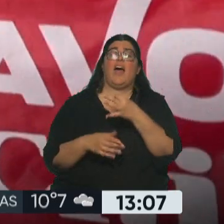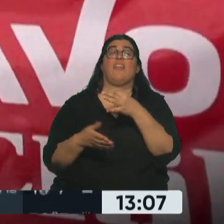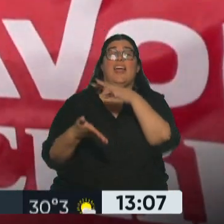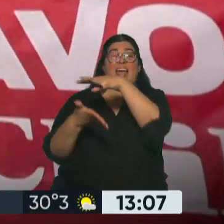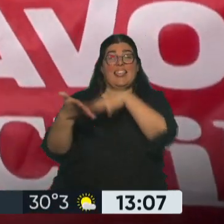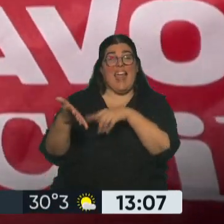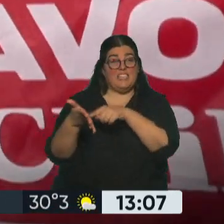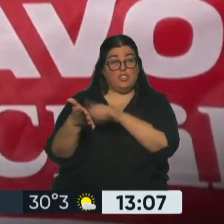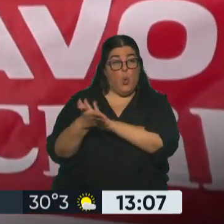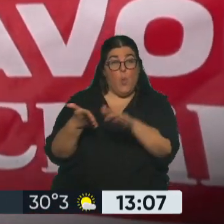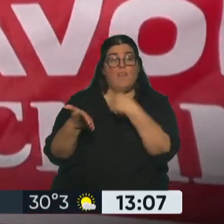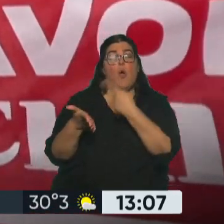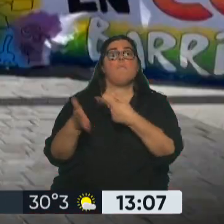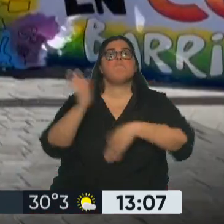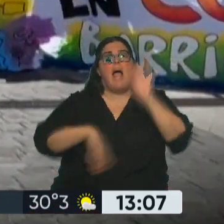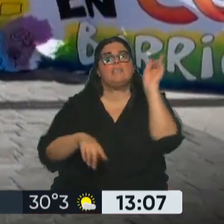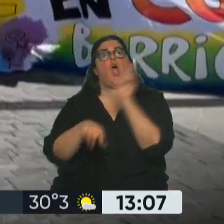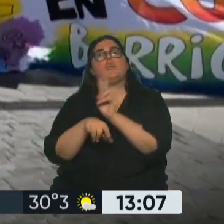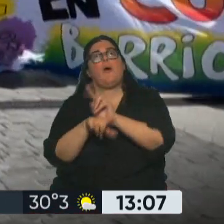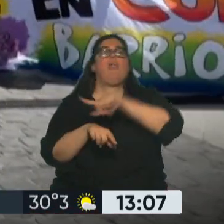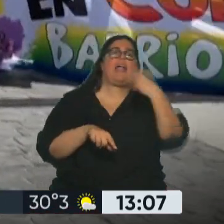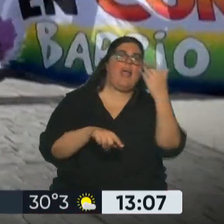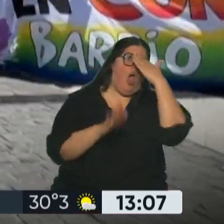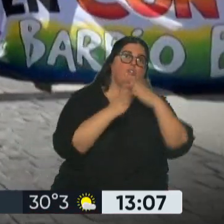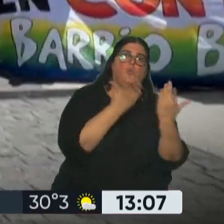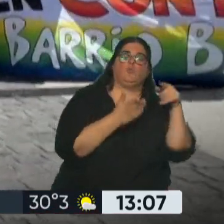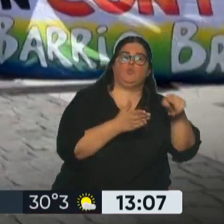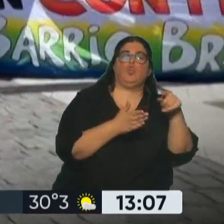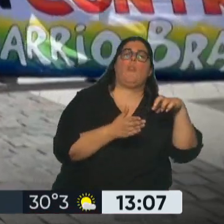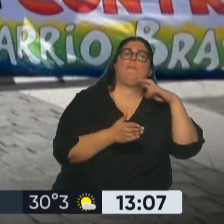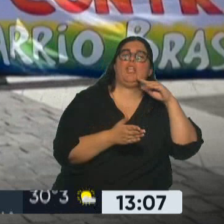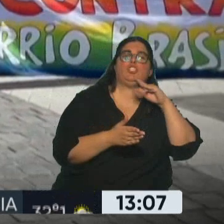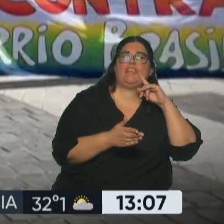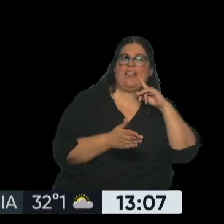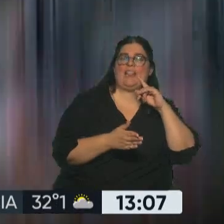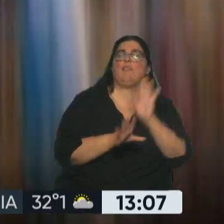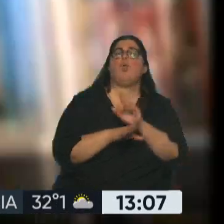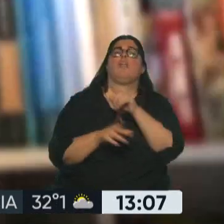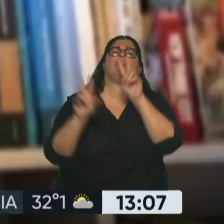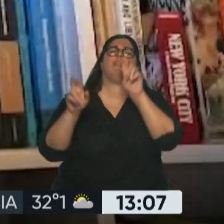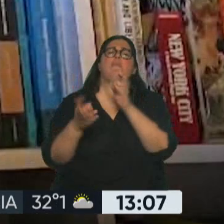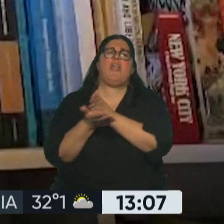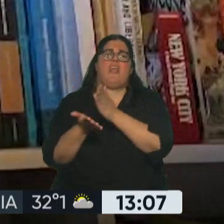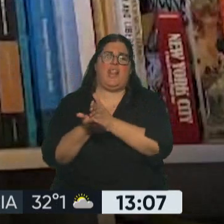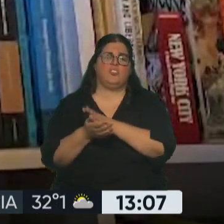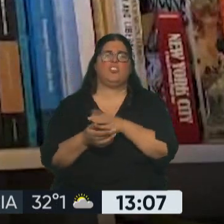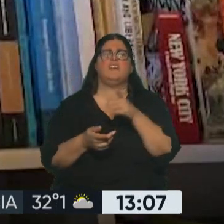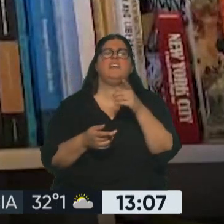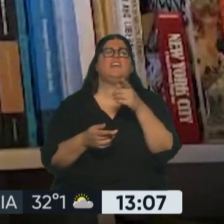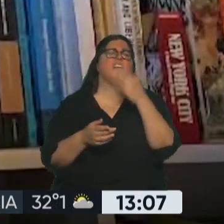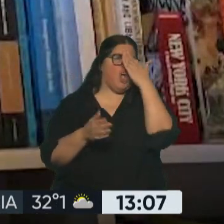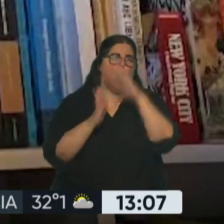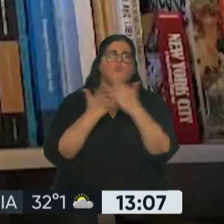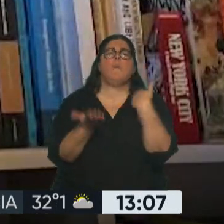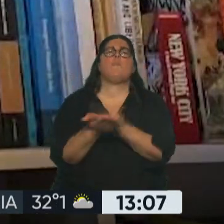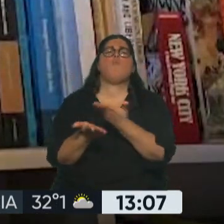pinochetista, ya que favorecía la propiedad privada e incluía serias limitaciones en materia de derechos. ¿Por qué se rechazó la propuesta